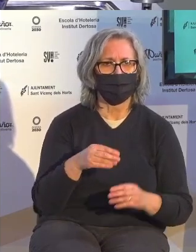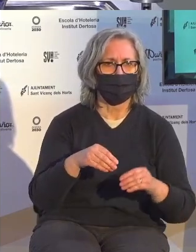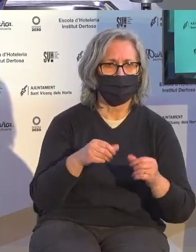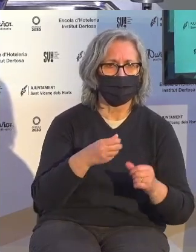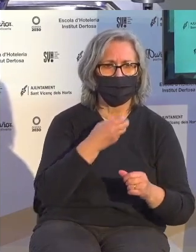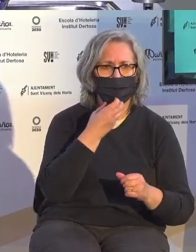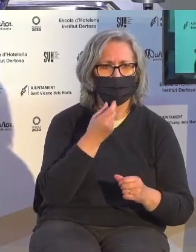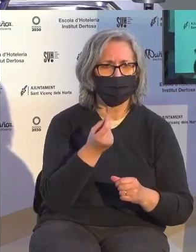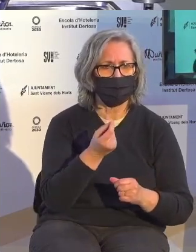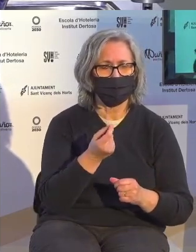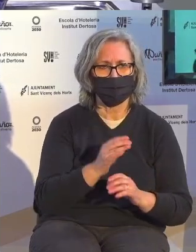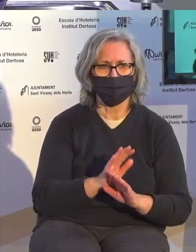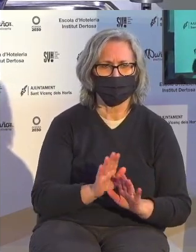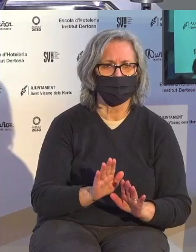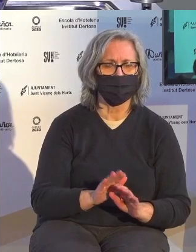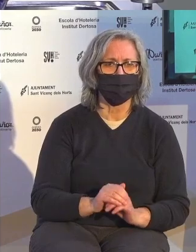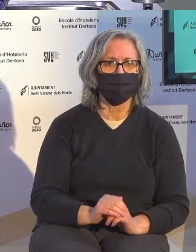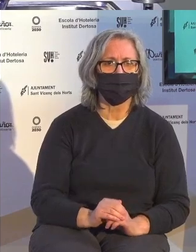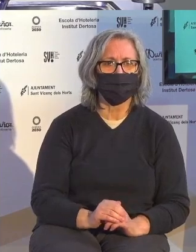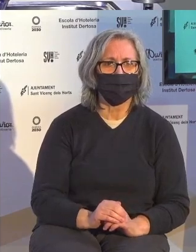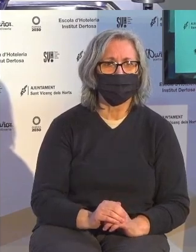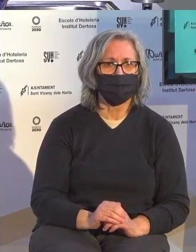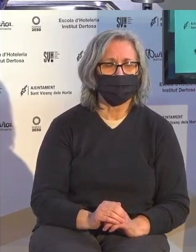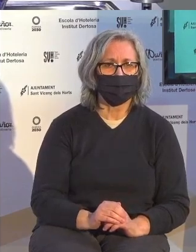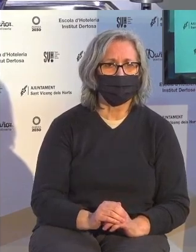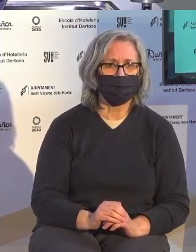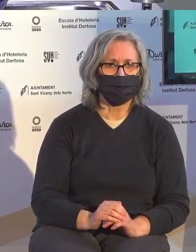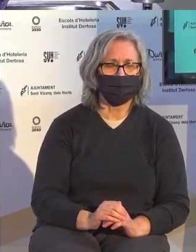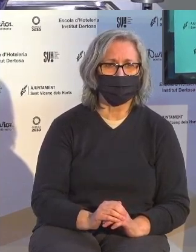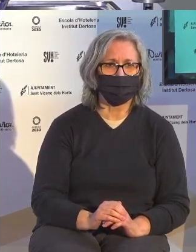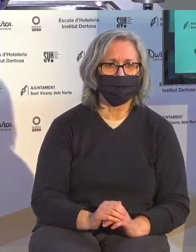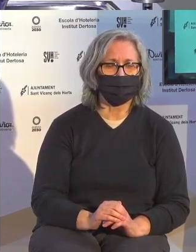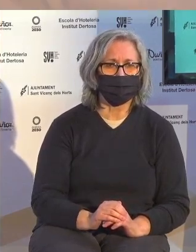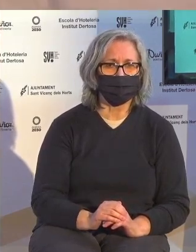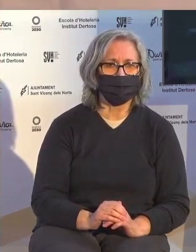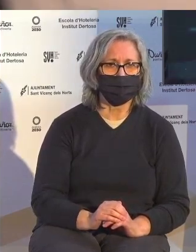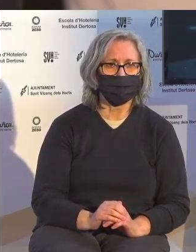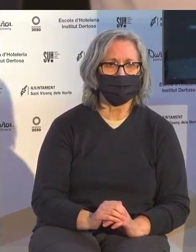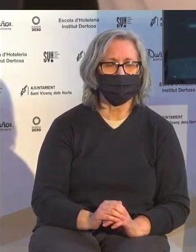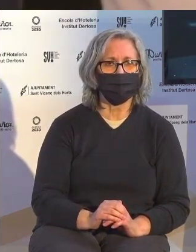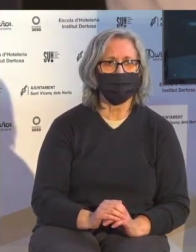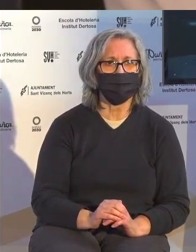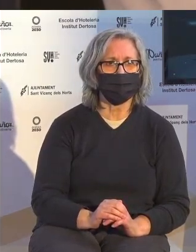pero con un poquito de creatividad es una receta que